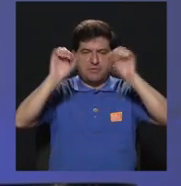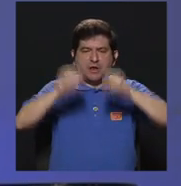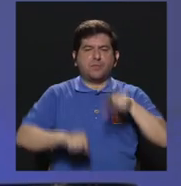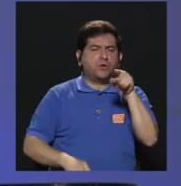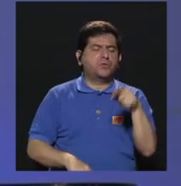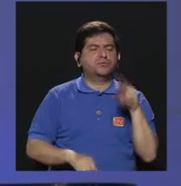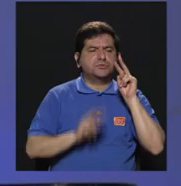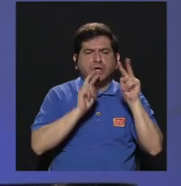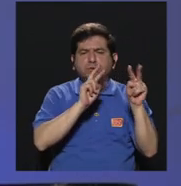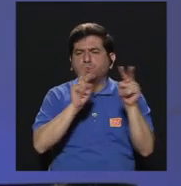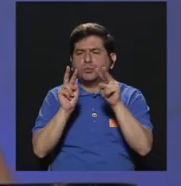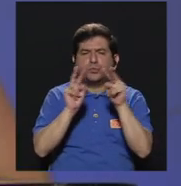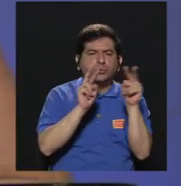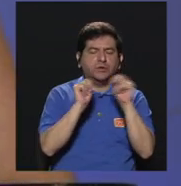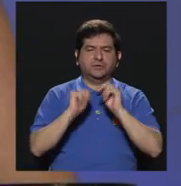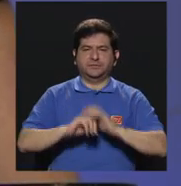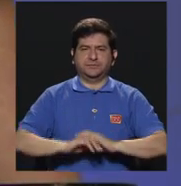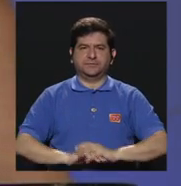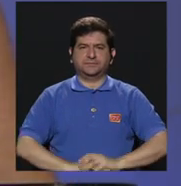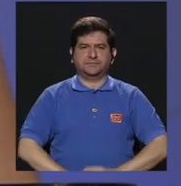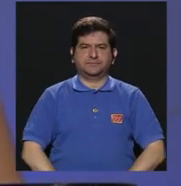las puedan apreciar.